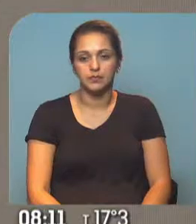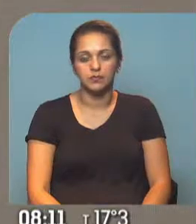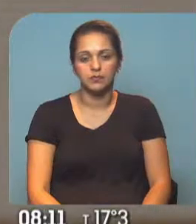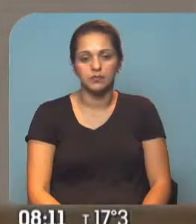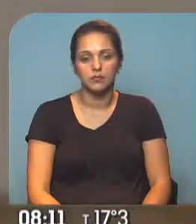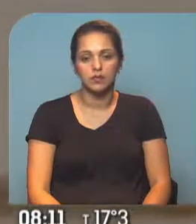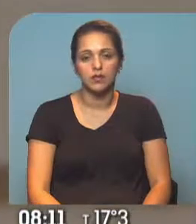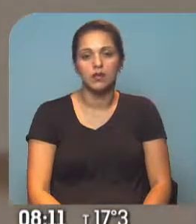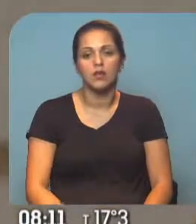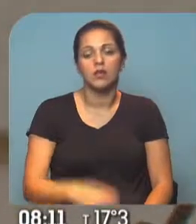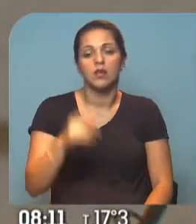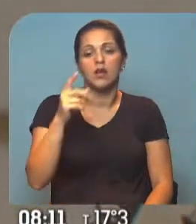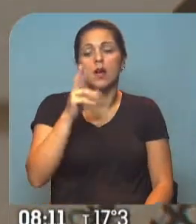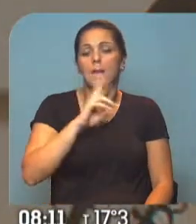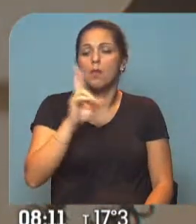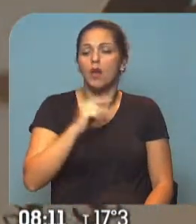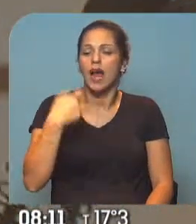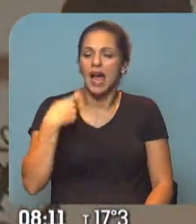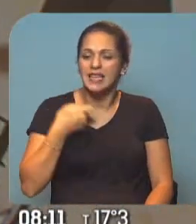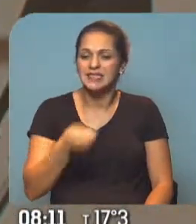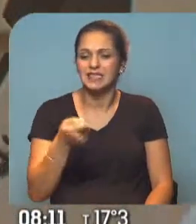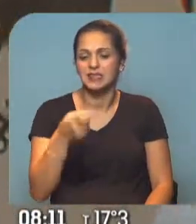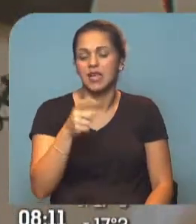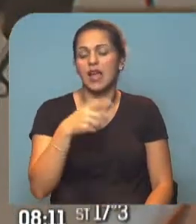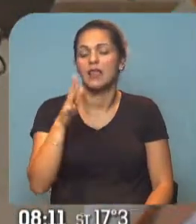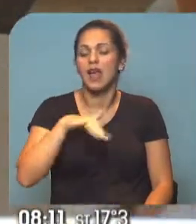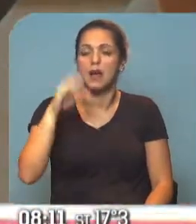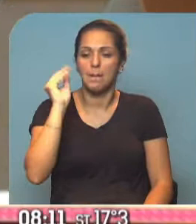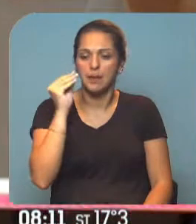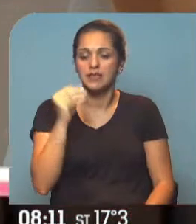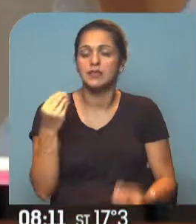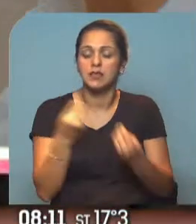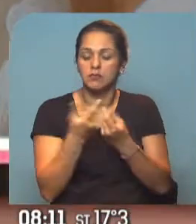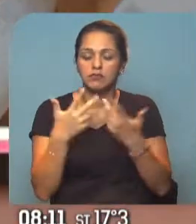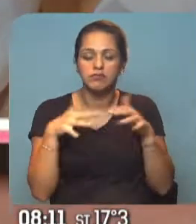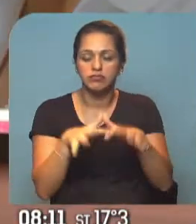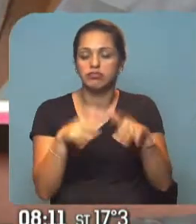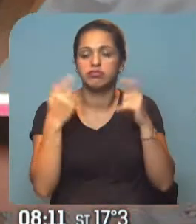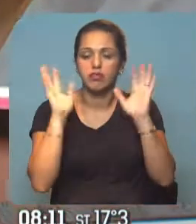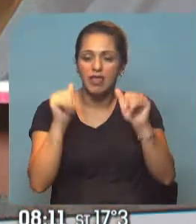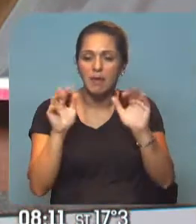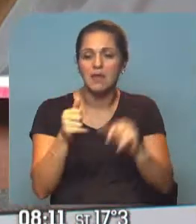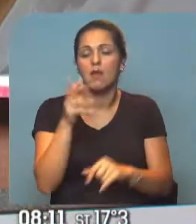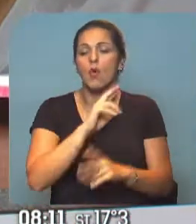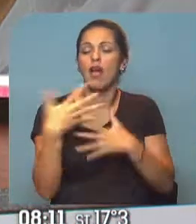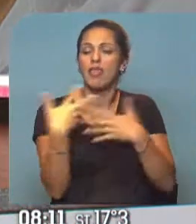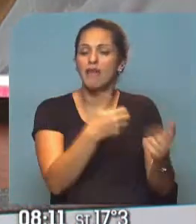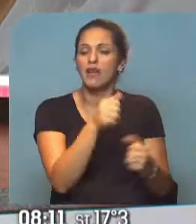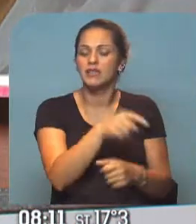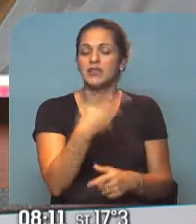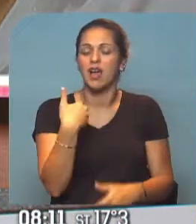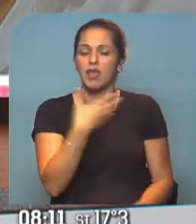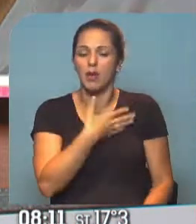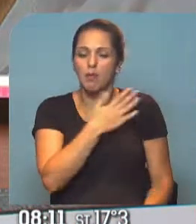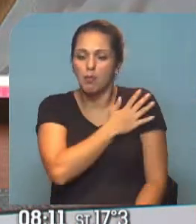La concejal asesinada en Río de Janeiro. Miles de personas están despidiendo a esta mujer que era la defensora de los pobres, los